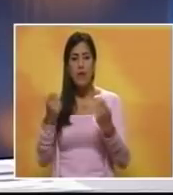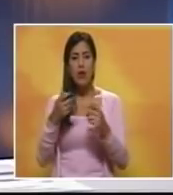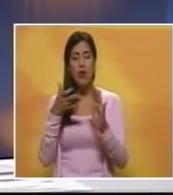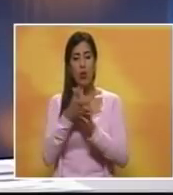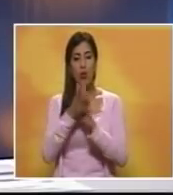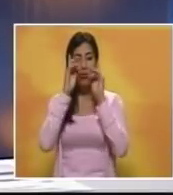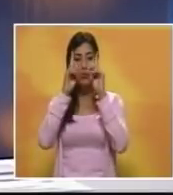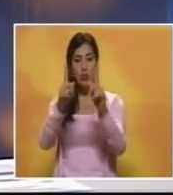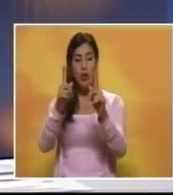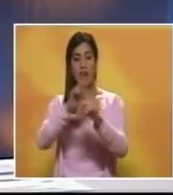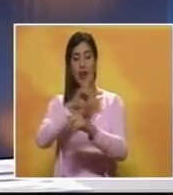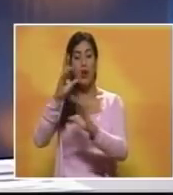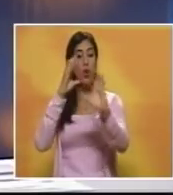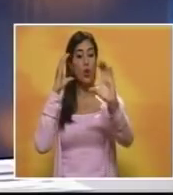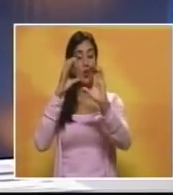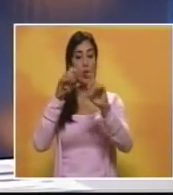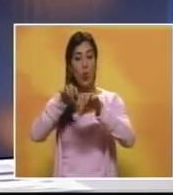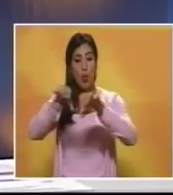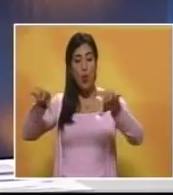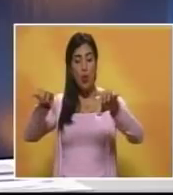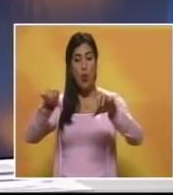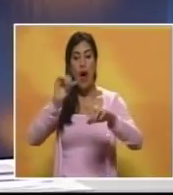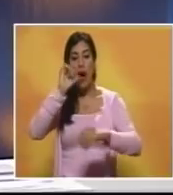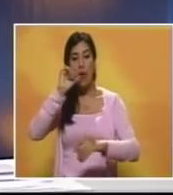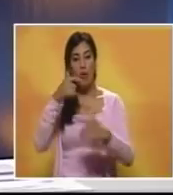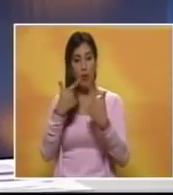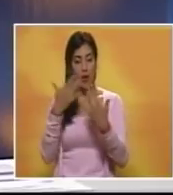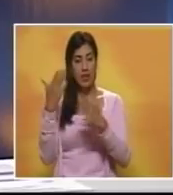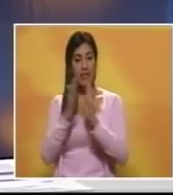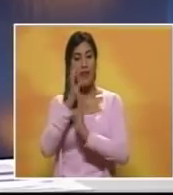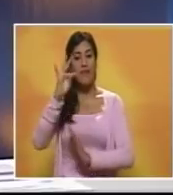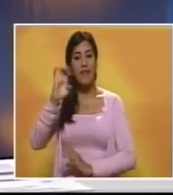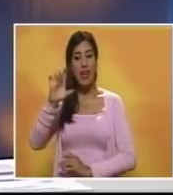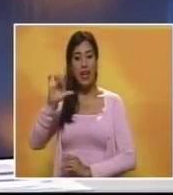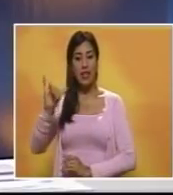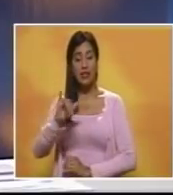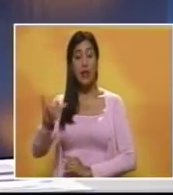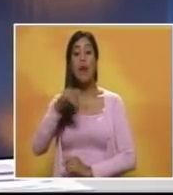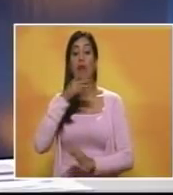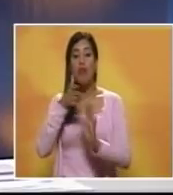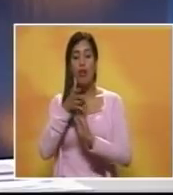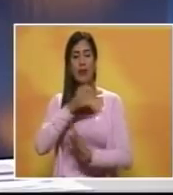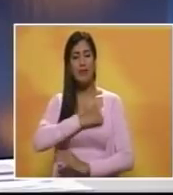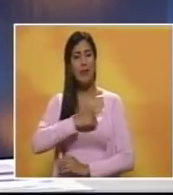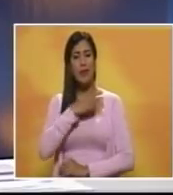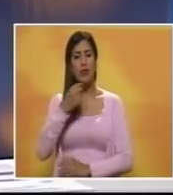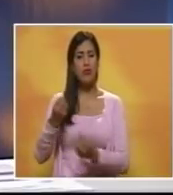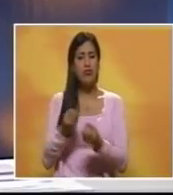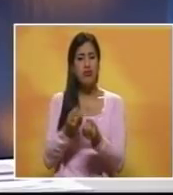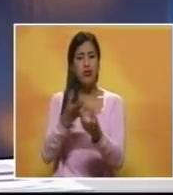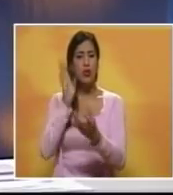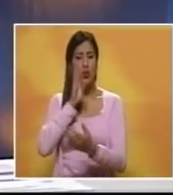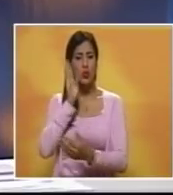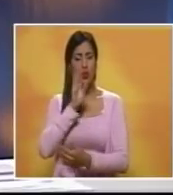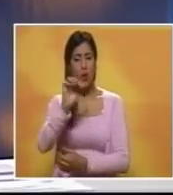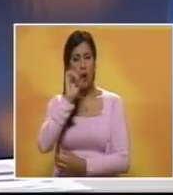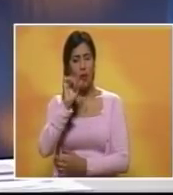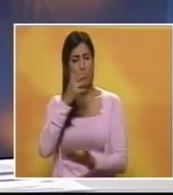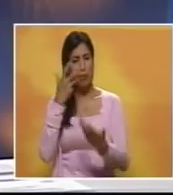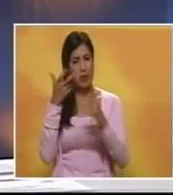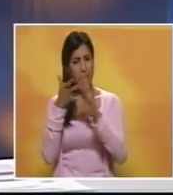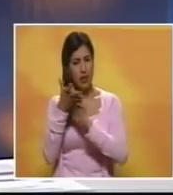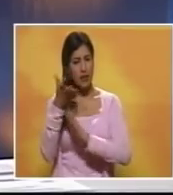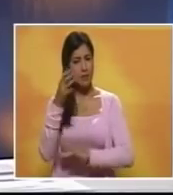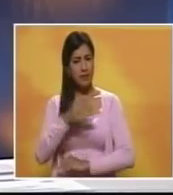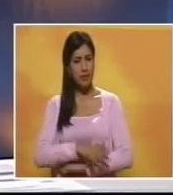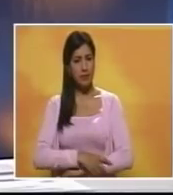drenaje principal en la red de tuberías de la comunidad de Manoa, San Félix. Habitantes lamentan el brote de enfermedades por las aguas estancadas. Henderson Pérez